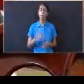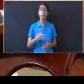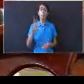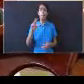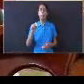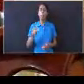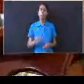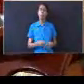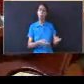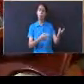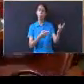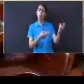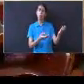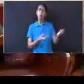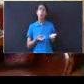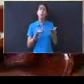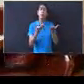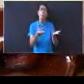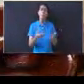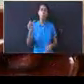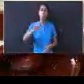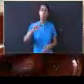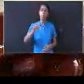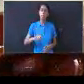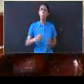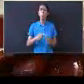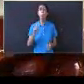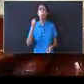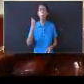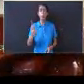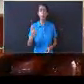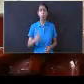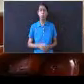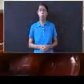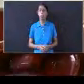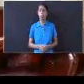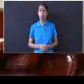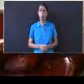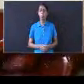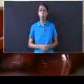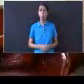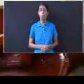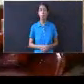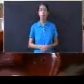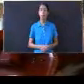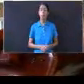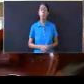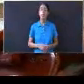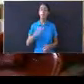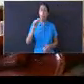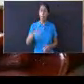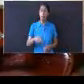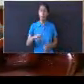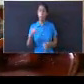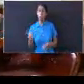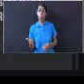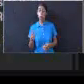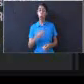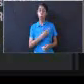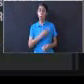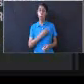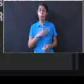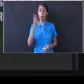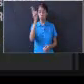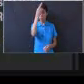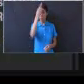por bien. Devuelvas mal por bien. Oh, este es otro deseo del